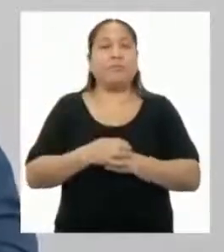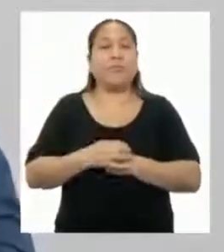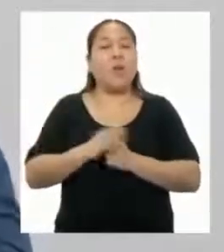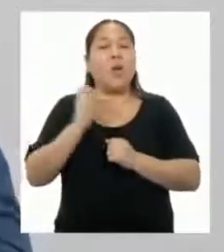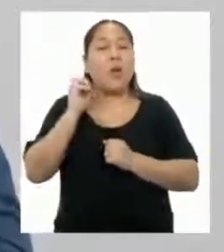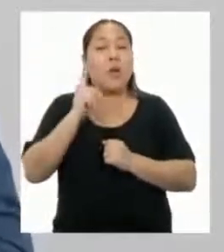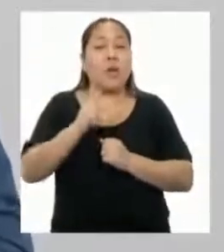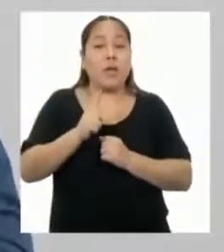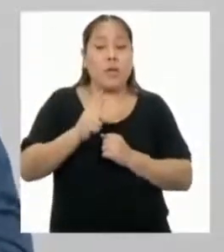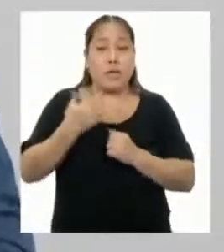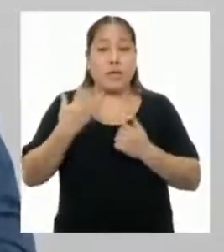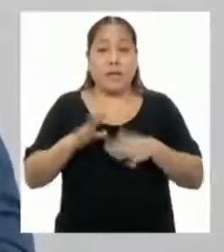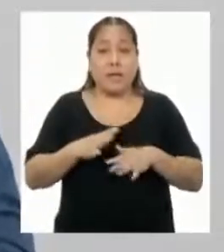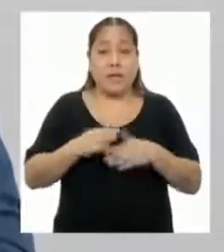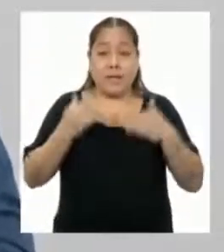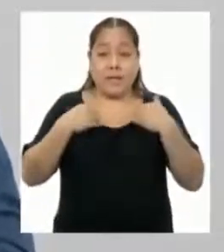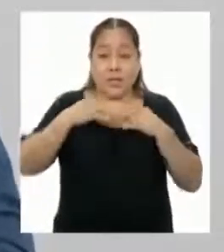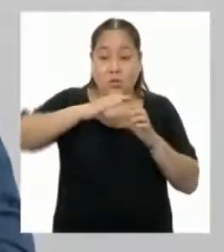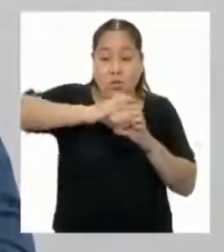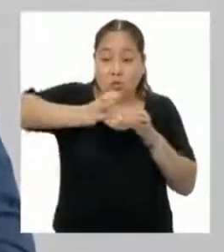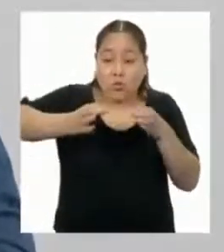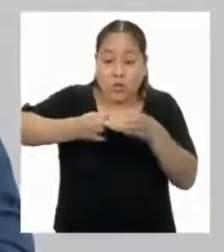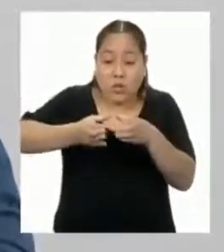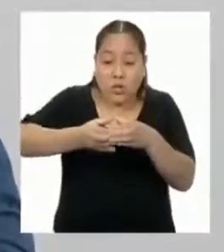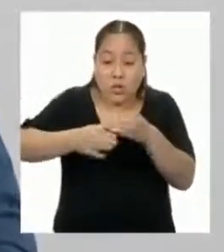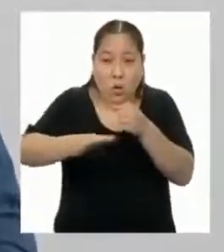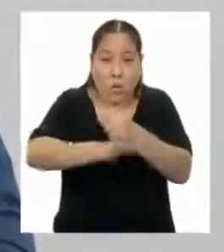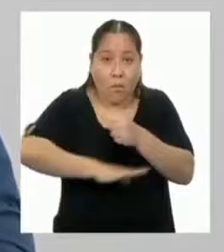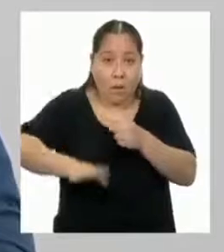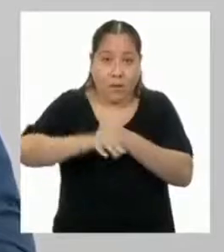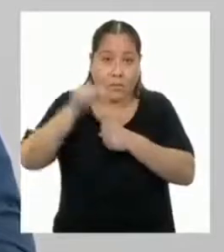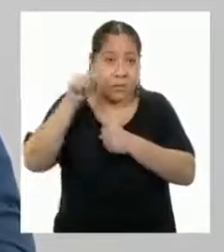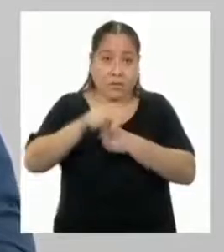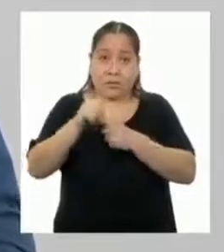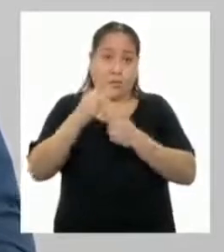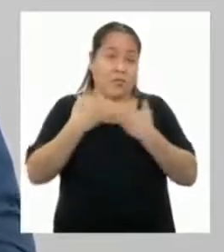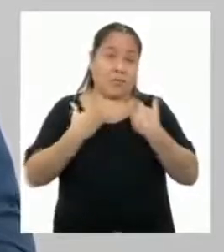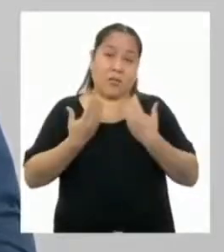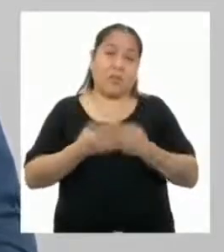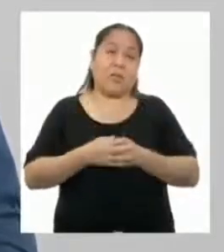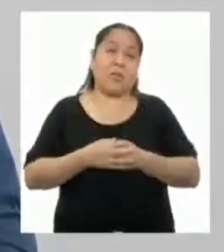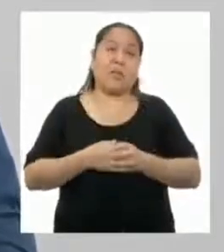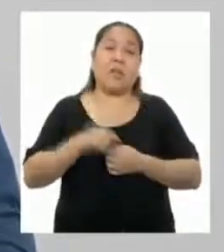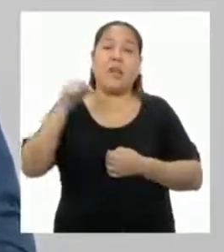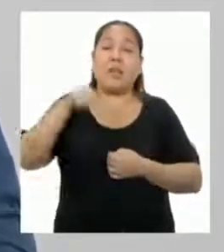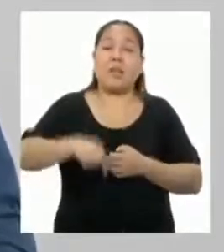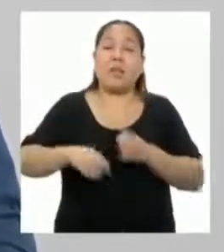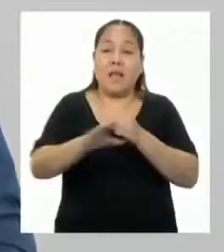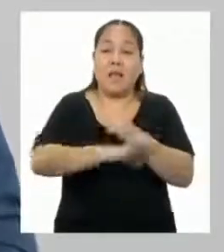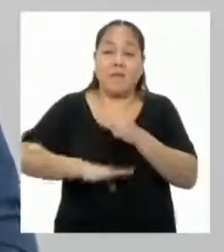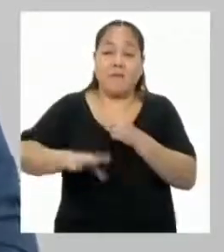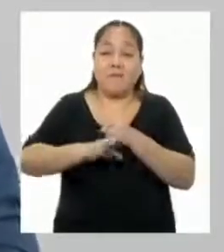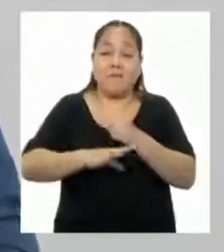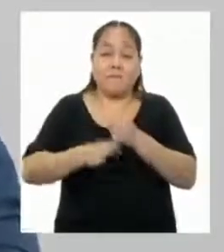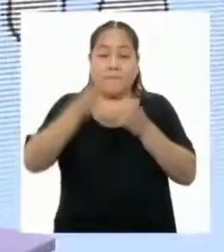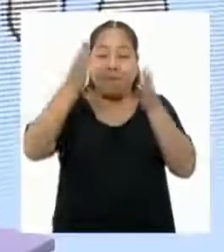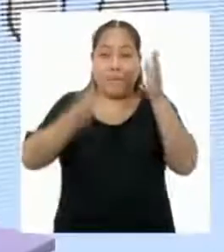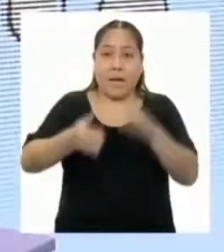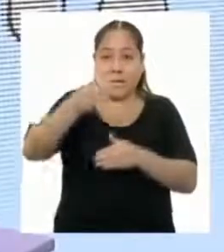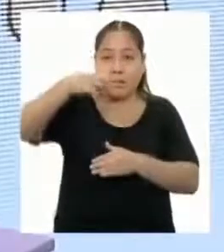Entonces, al tener un círculo como base, no cumple con la condición de que las bases sean